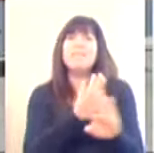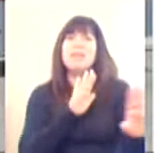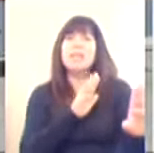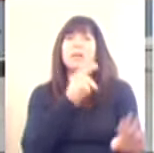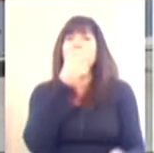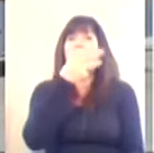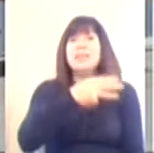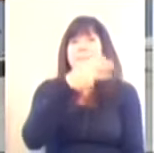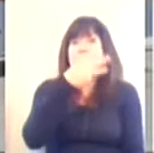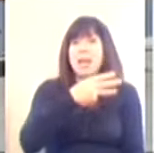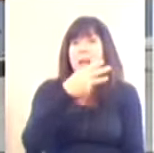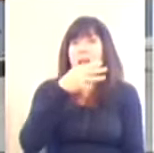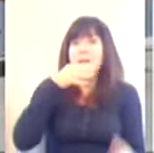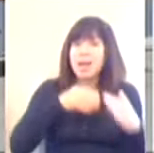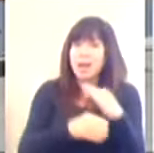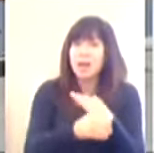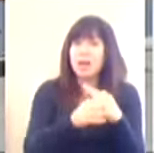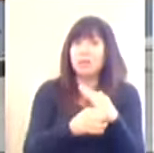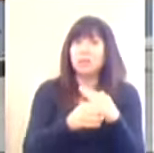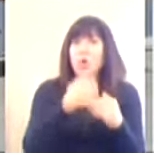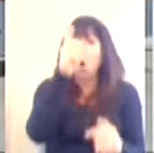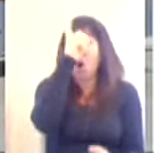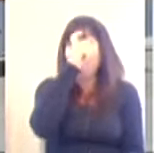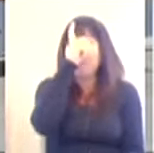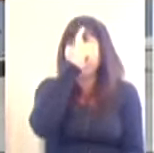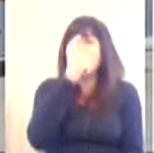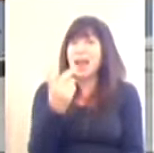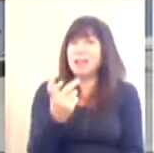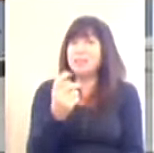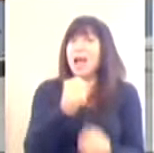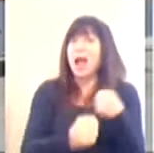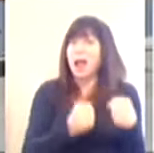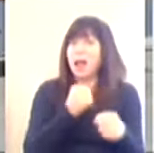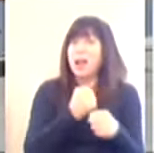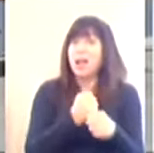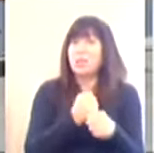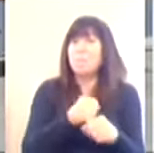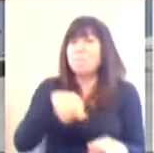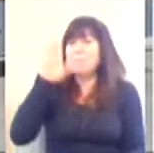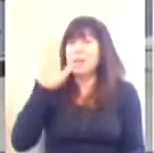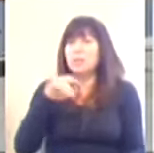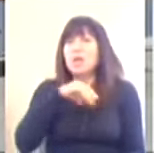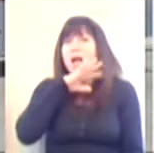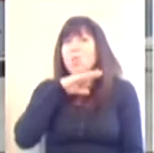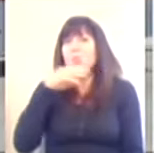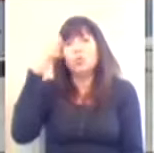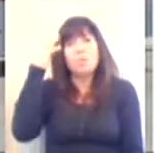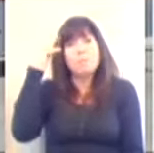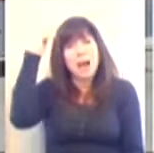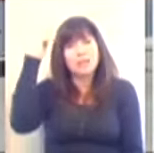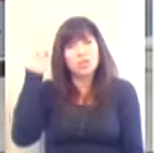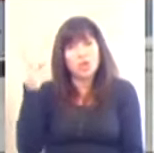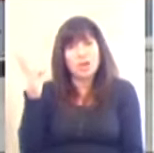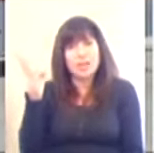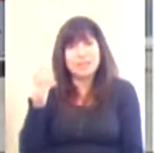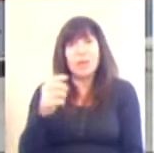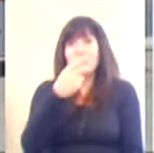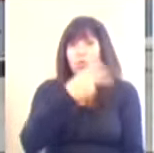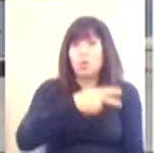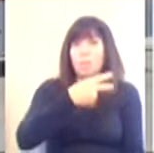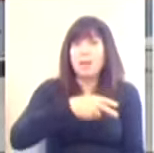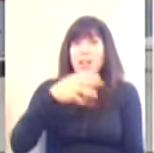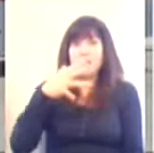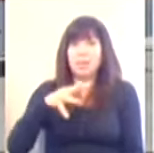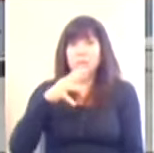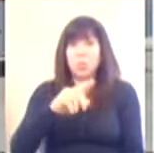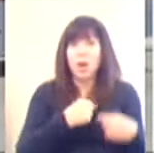año. El 80% de estos ingresos son adultos mayores, por eso digo que este estudio, que si bien fue encargado durante el año 2019 y fue en el contexto de la